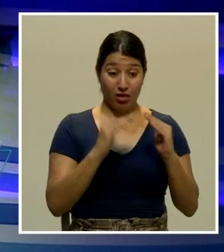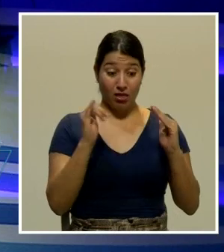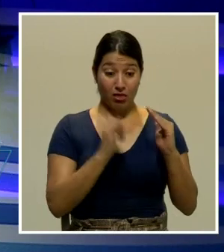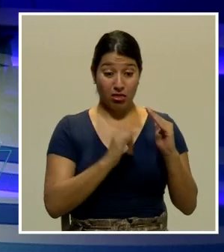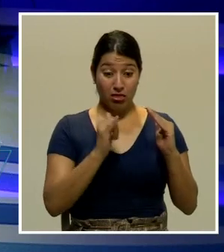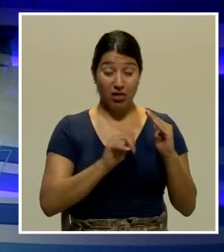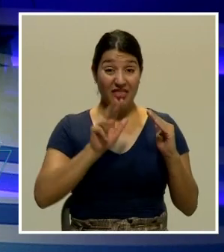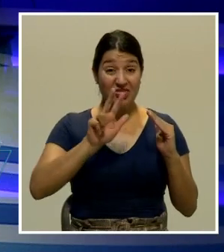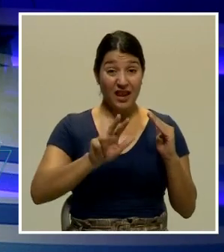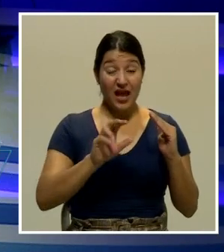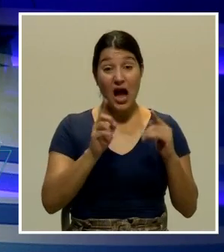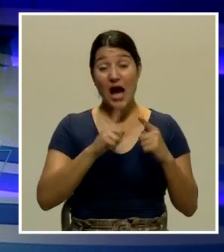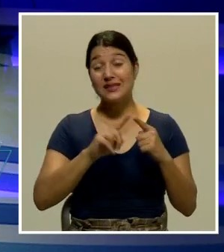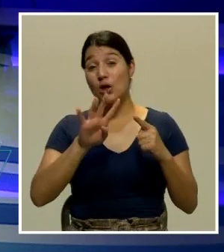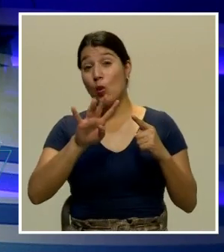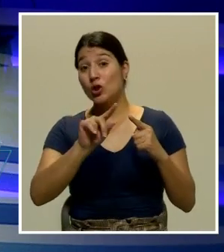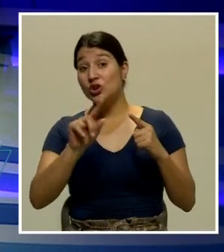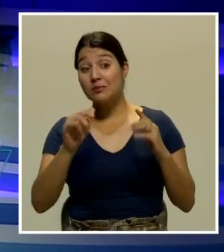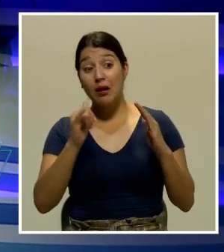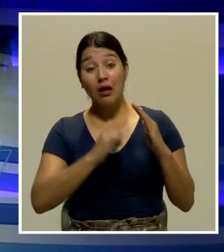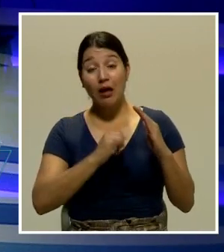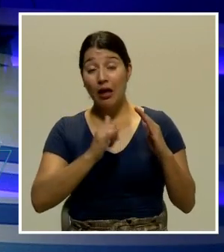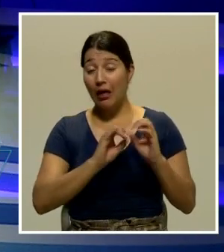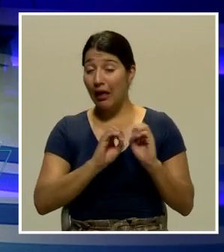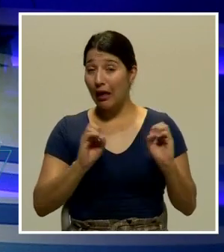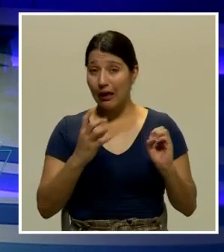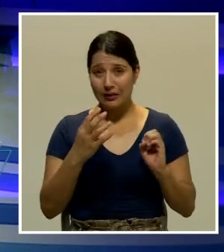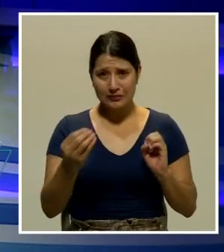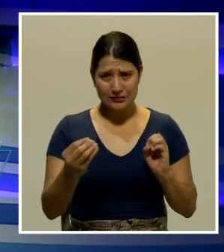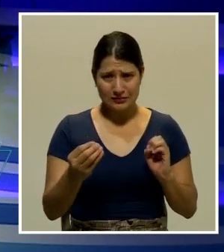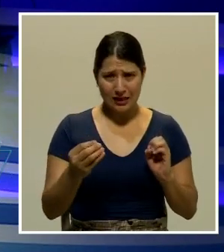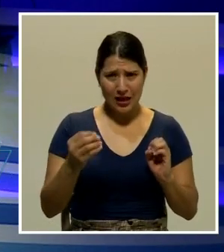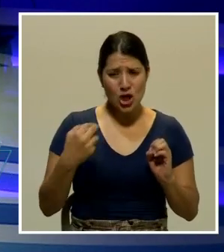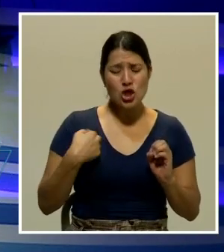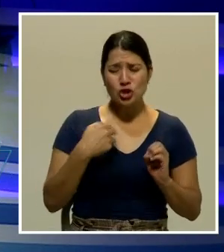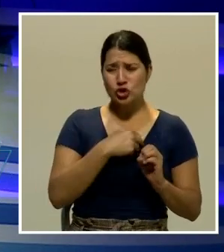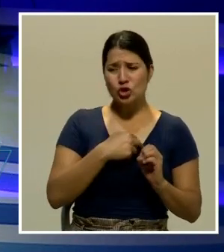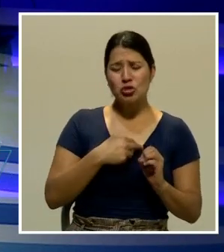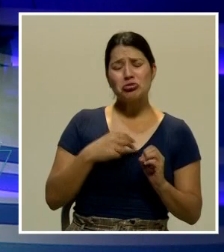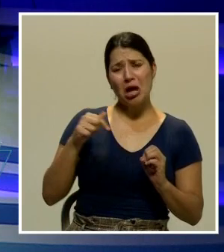semanas, toda la gente. Aquí nosotros hemos tenido mucha gente en la casa